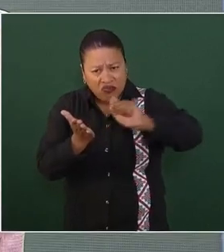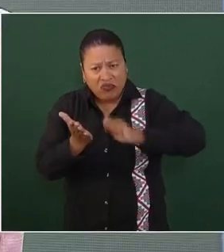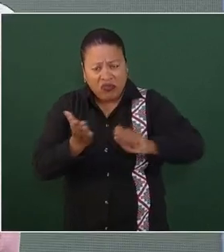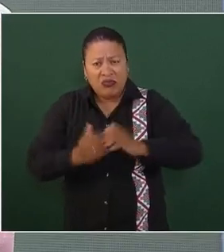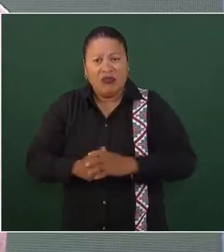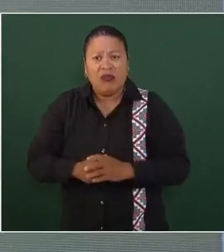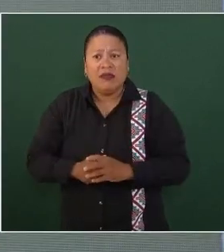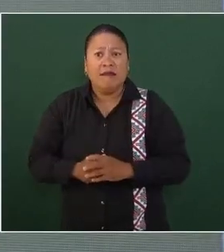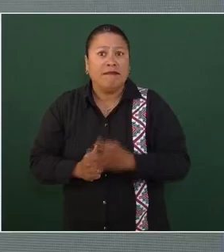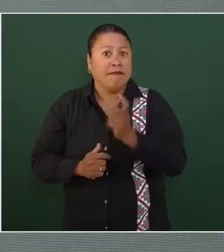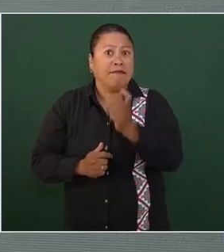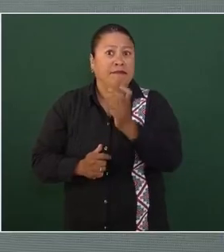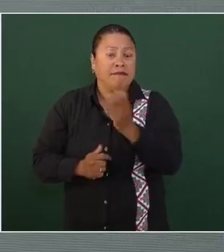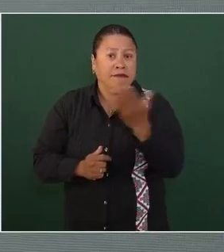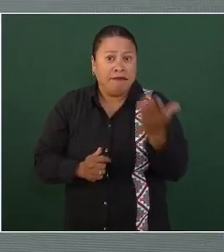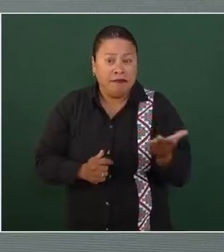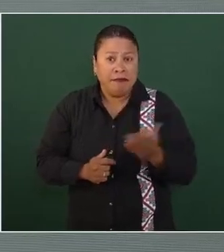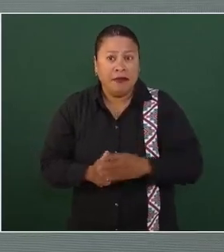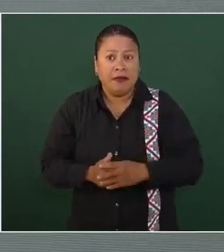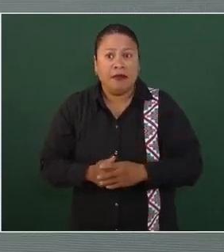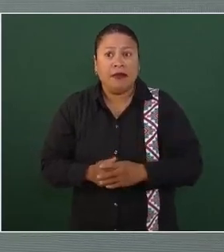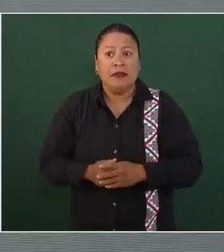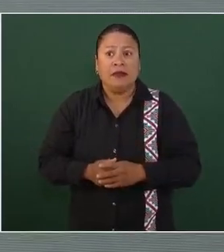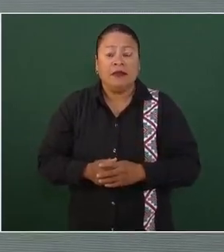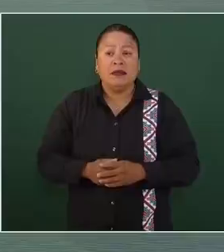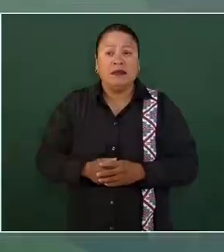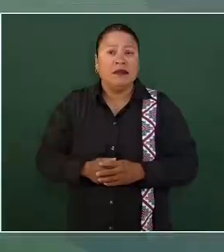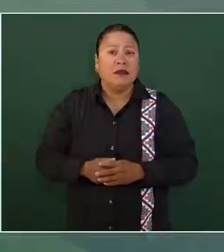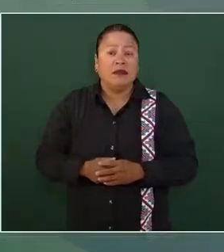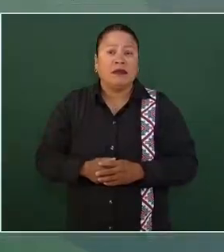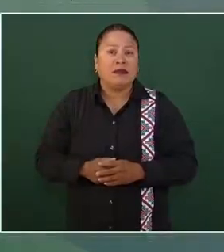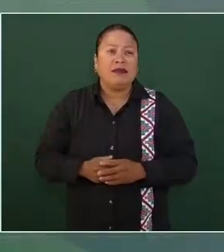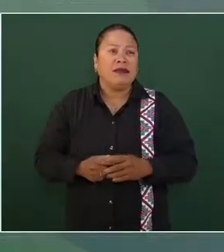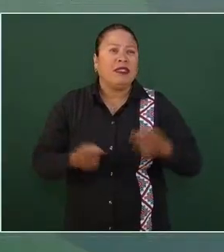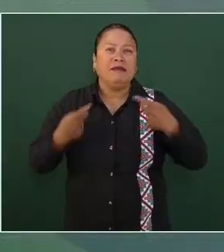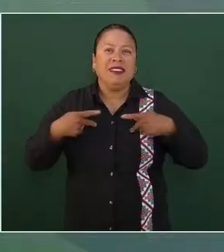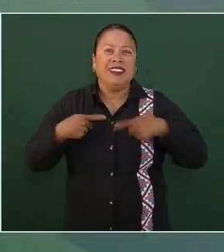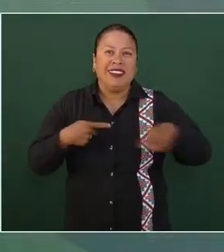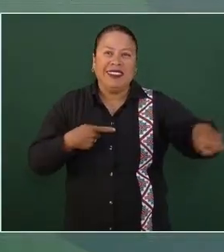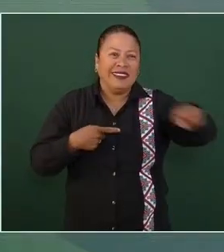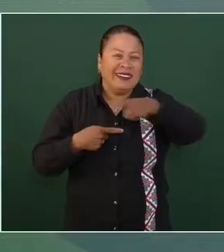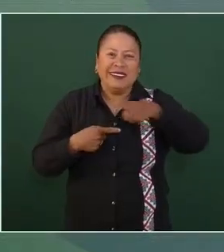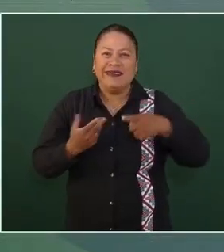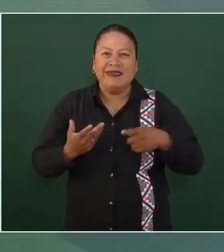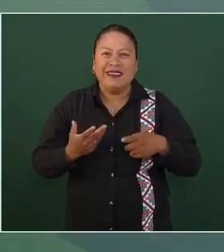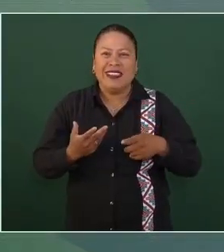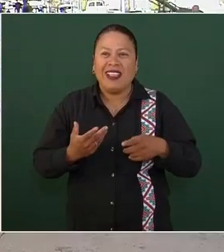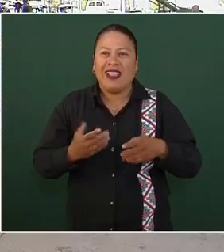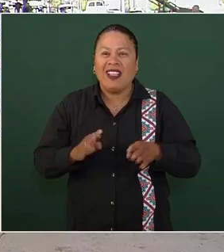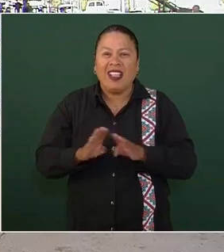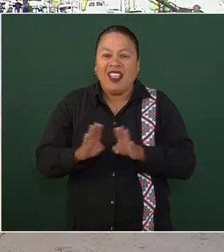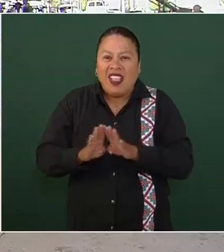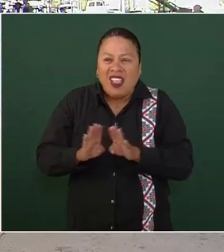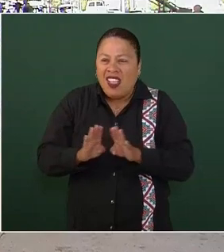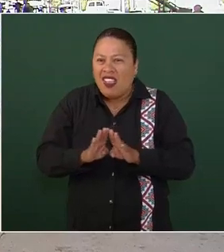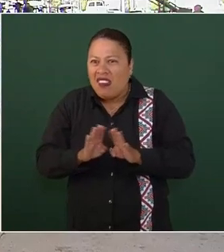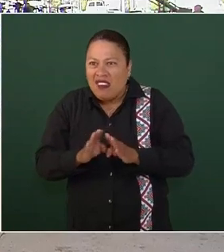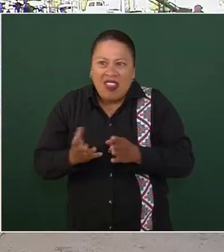y entonces ahí van todos los adversarios ¿cómo es